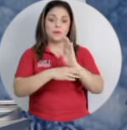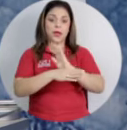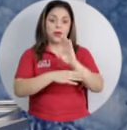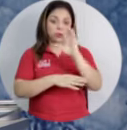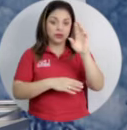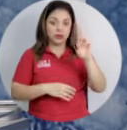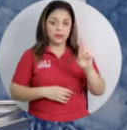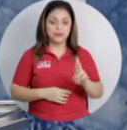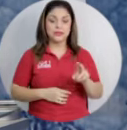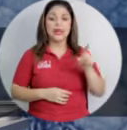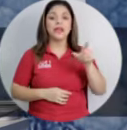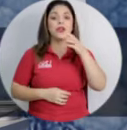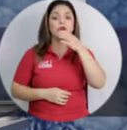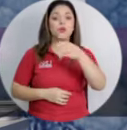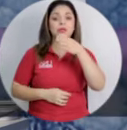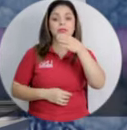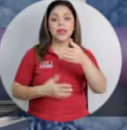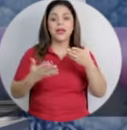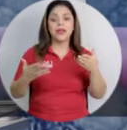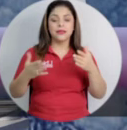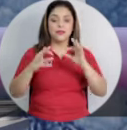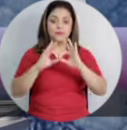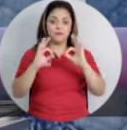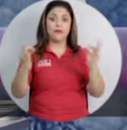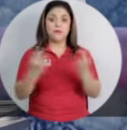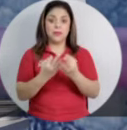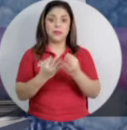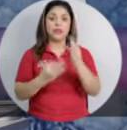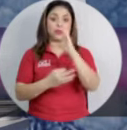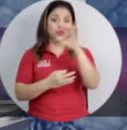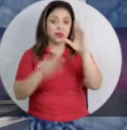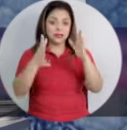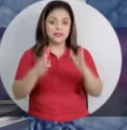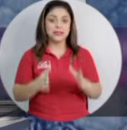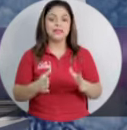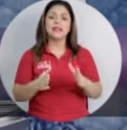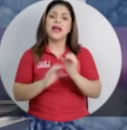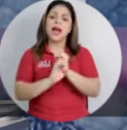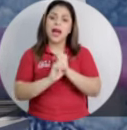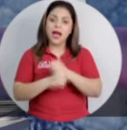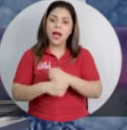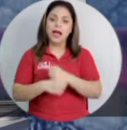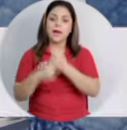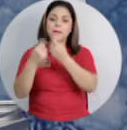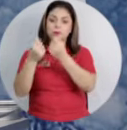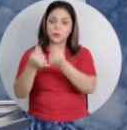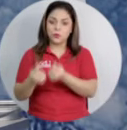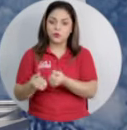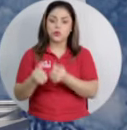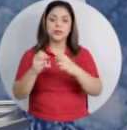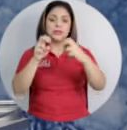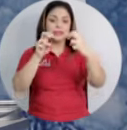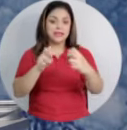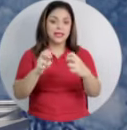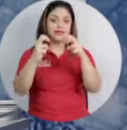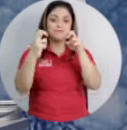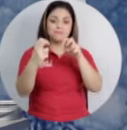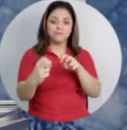nos recomendó que las familias costarricenses hagan un presupuesto, que se sienten todos